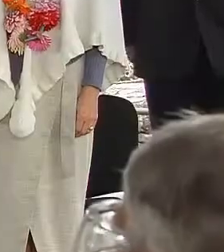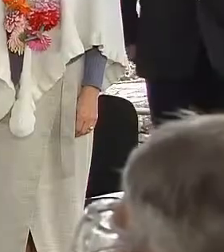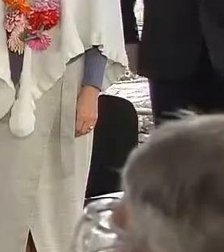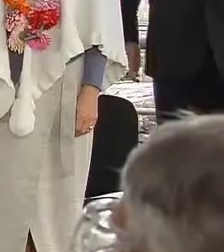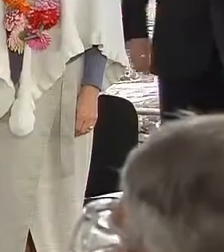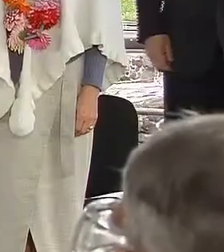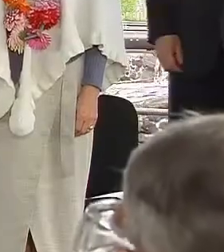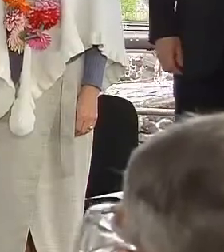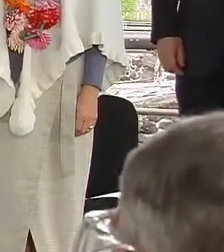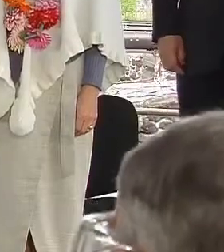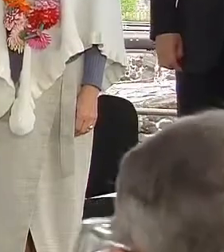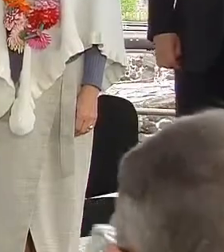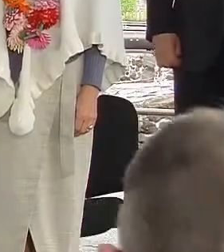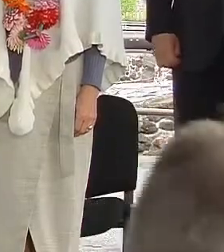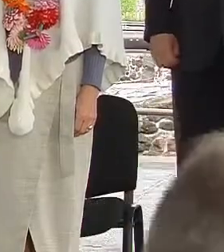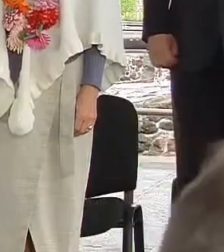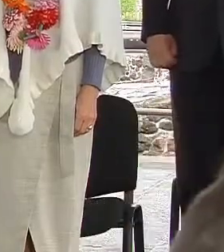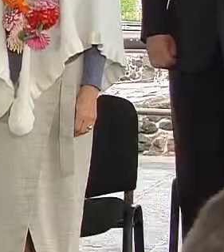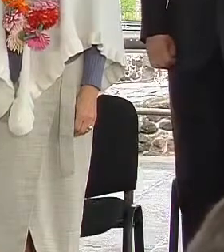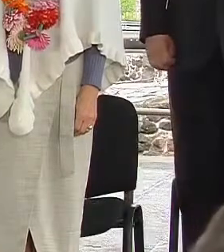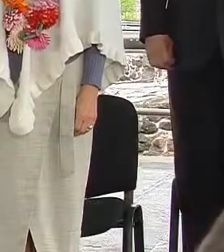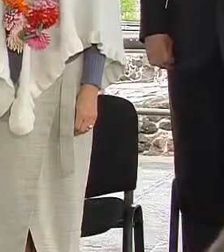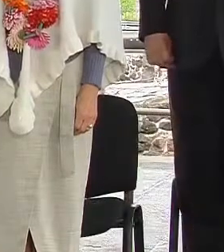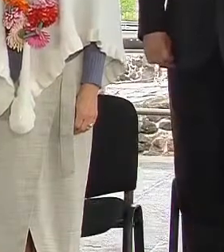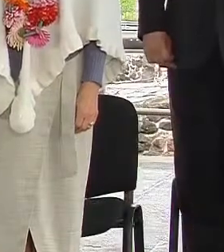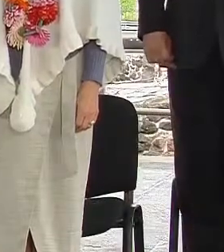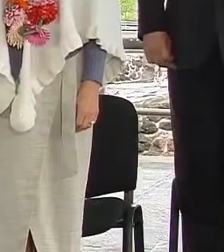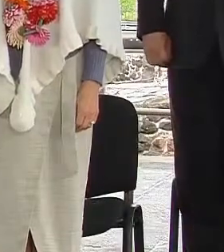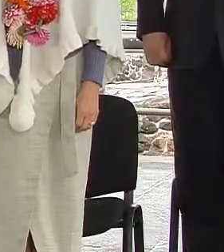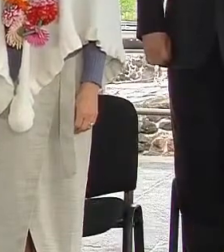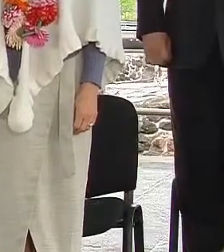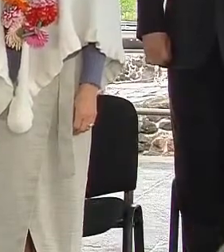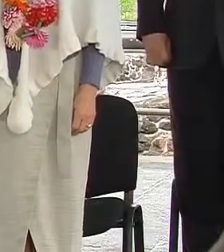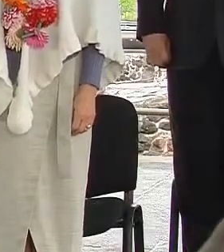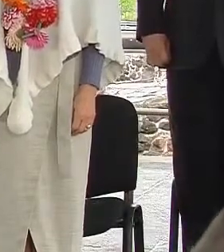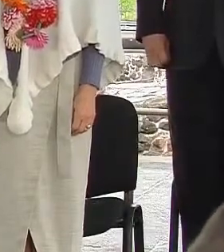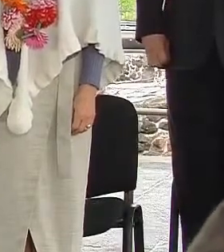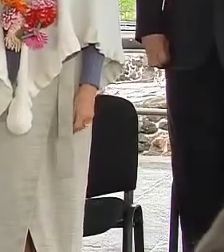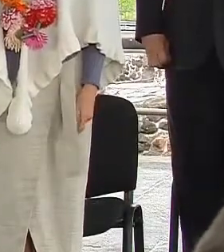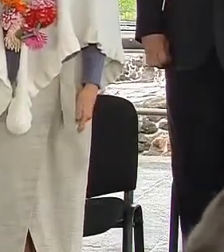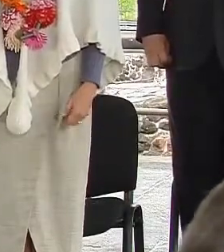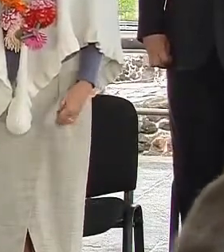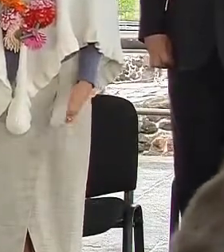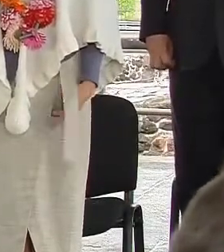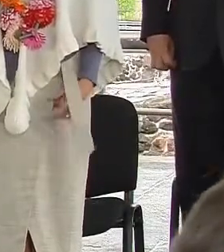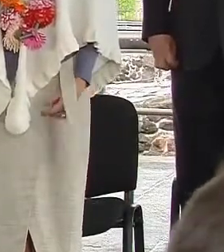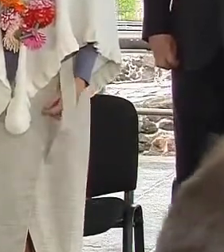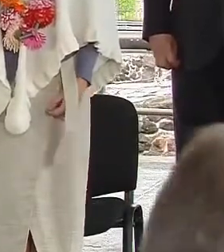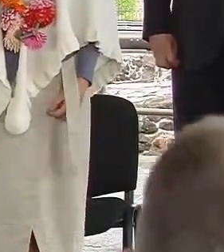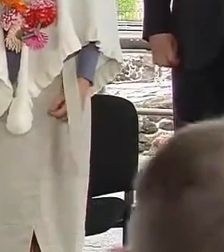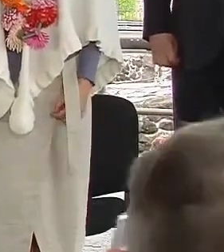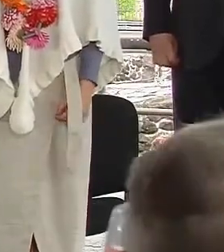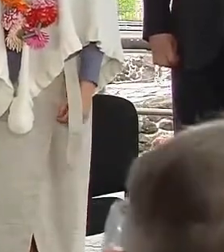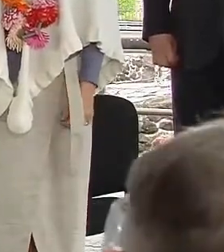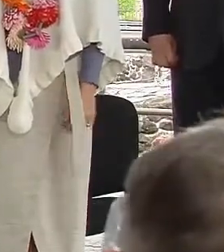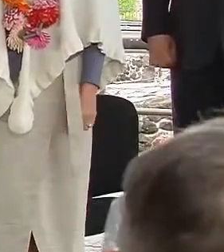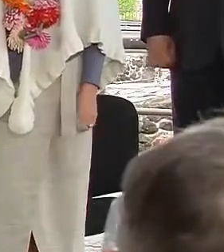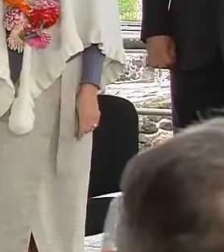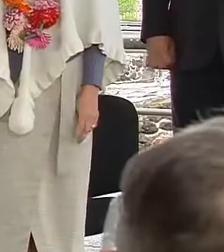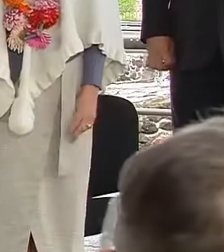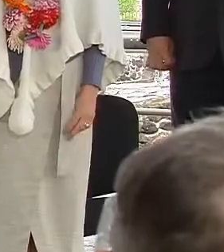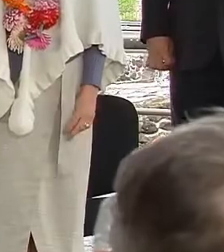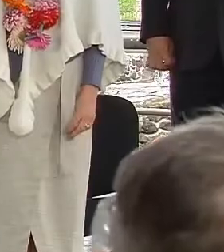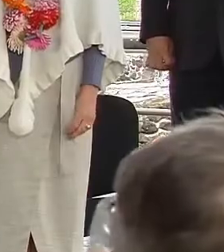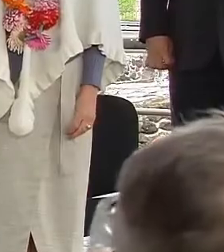Favor de ponerse de pie. El coro infantil juvenil náhuatl de Santa Ana Tlacotenco de la alcaldía Milpa